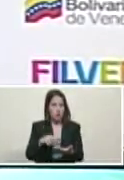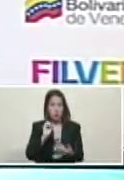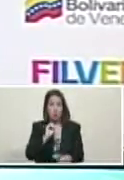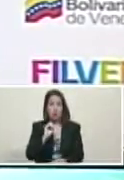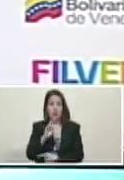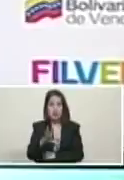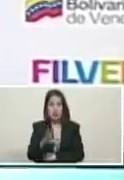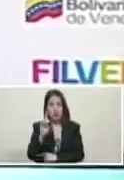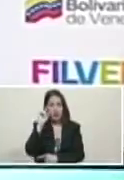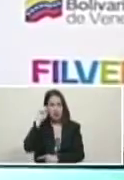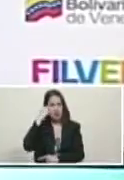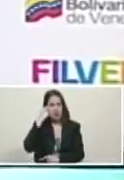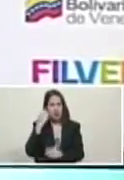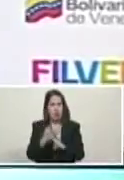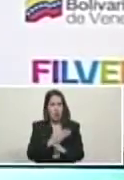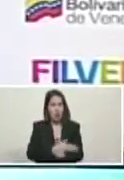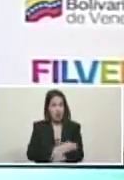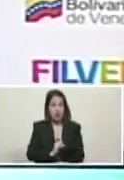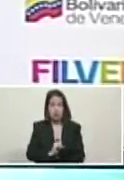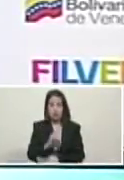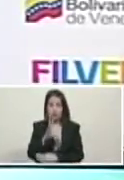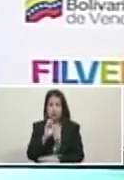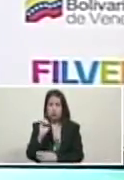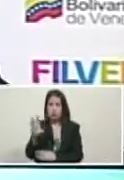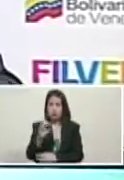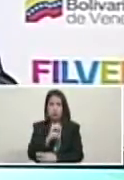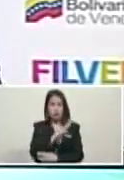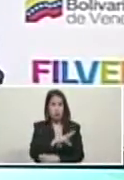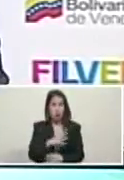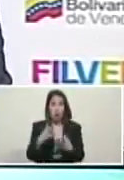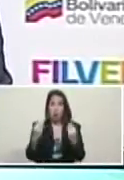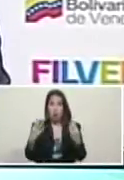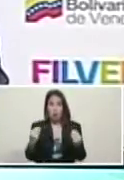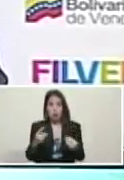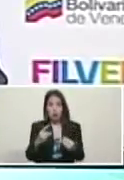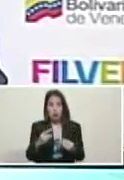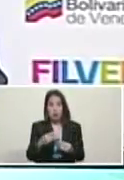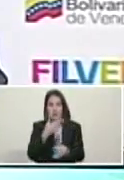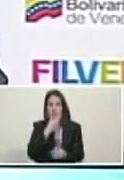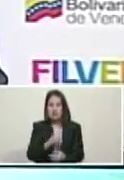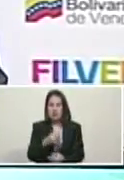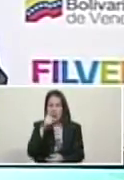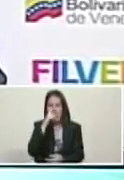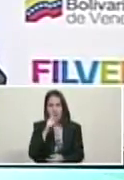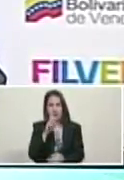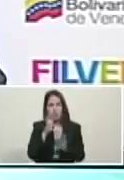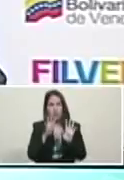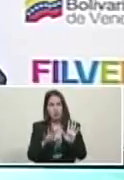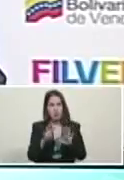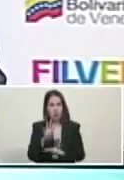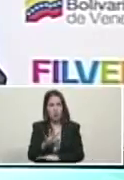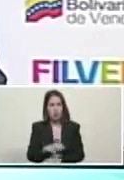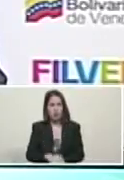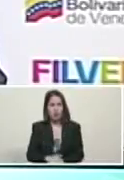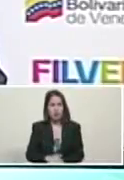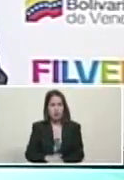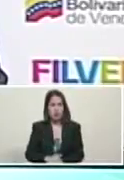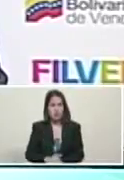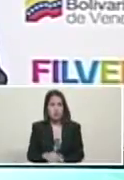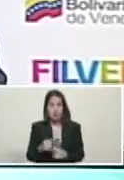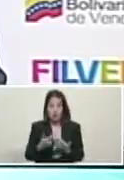mensaje que recuerdo haber distribuido mucho. En diciembre del año 94 acababa de salir en libertad el comandante Chávez.